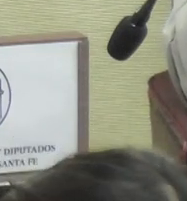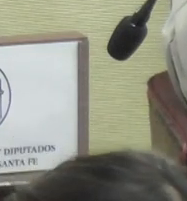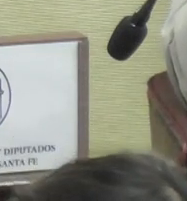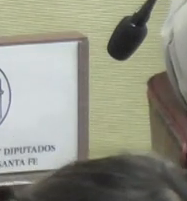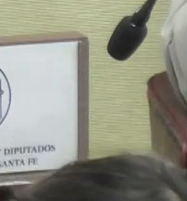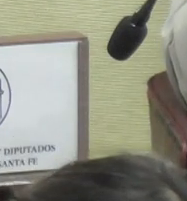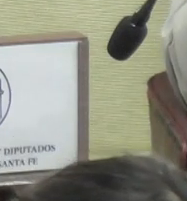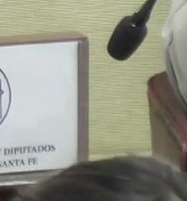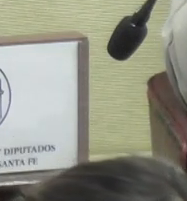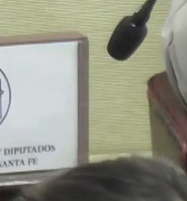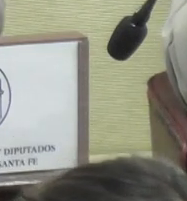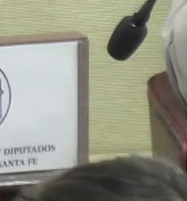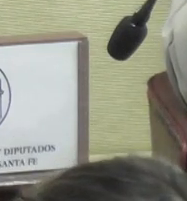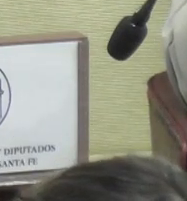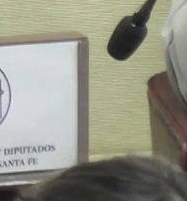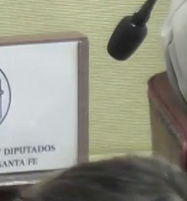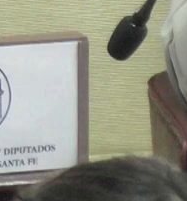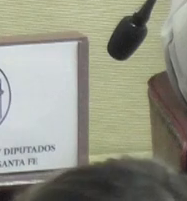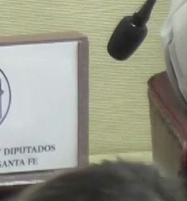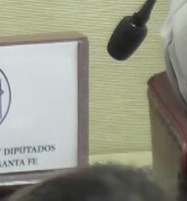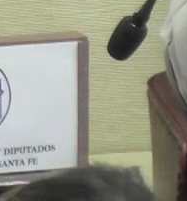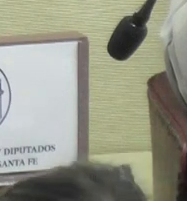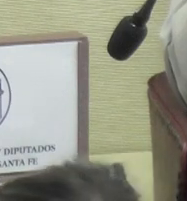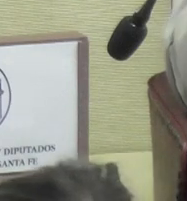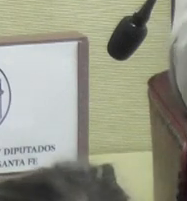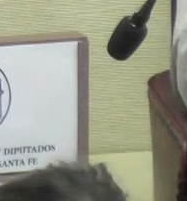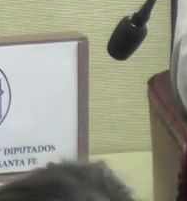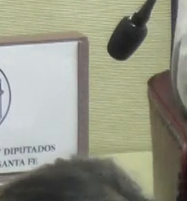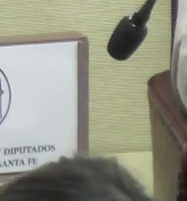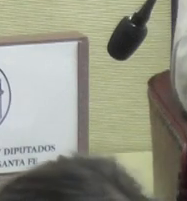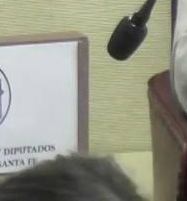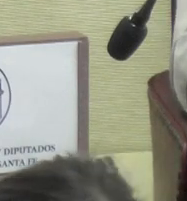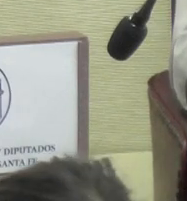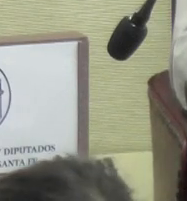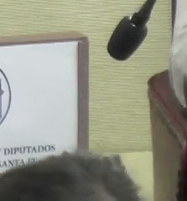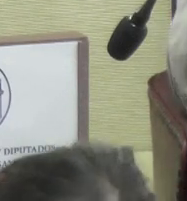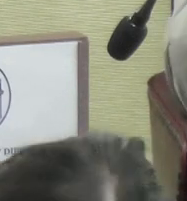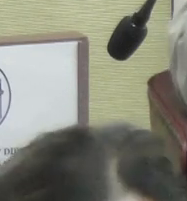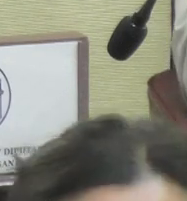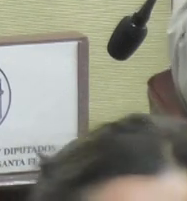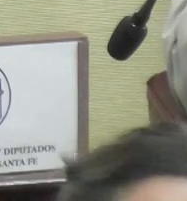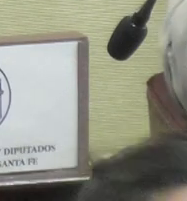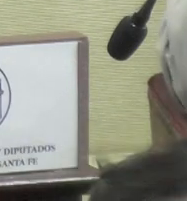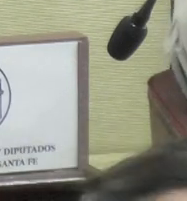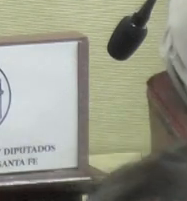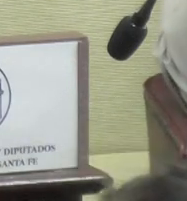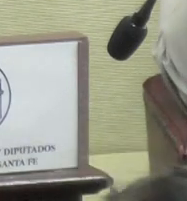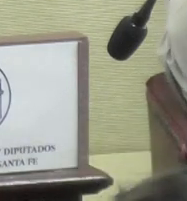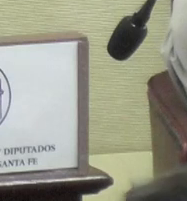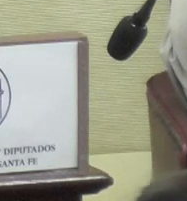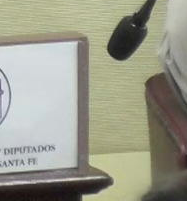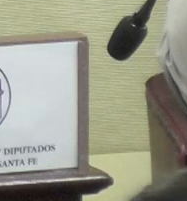universidad pública, gratuita, abierta, que comienza su gran transformación con la